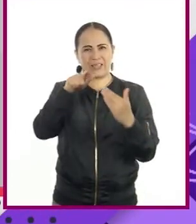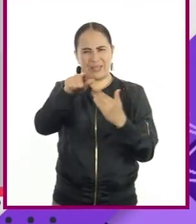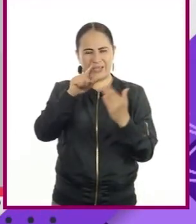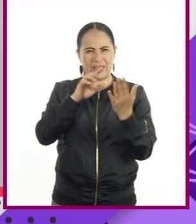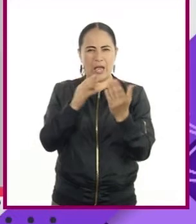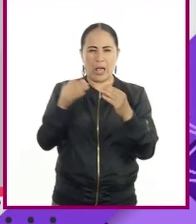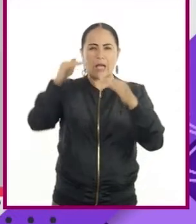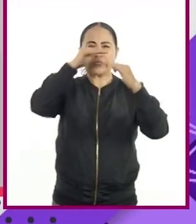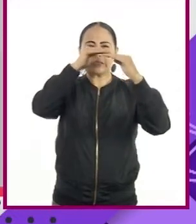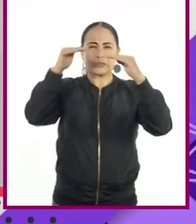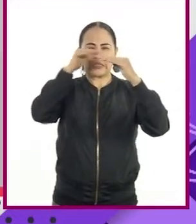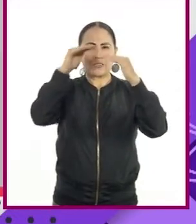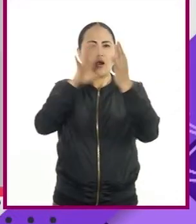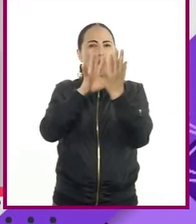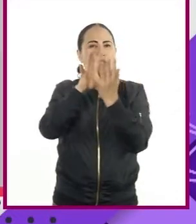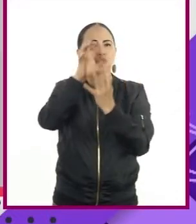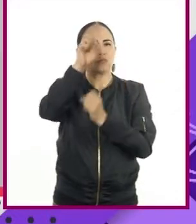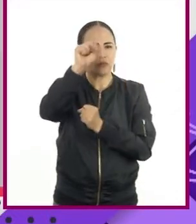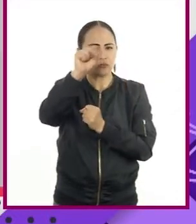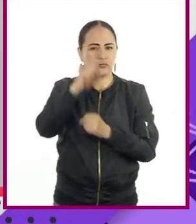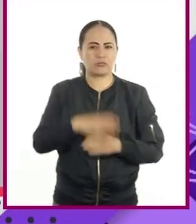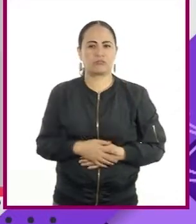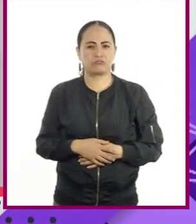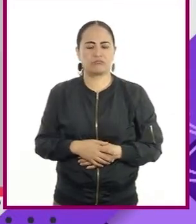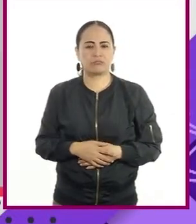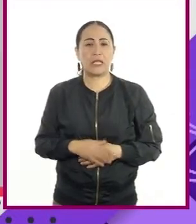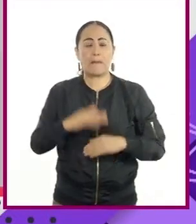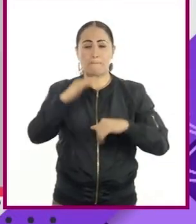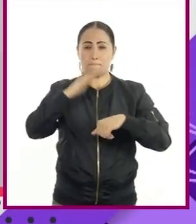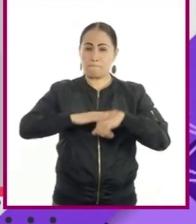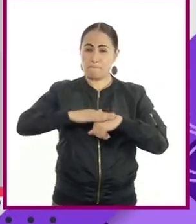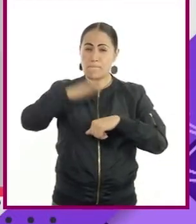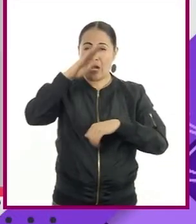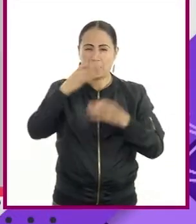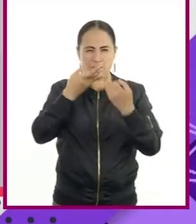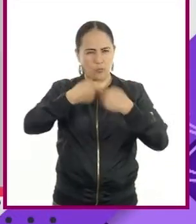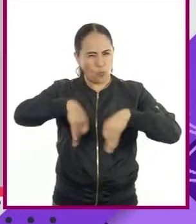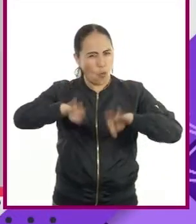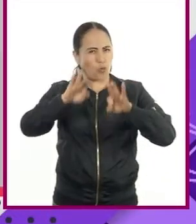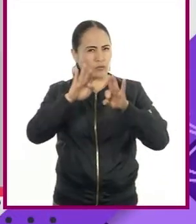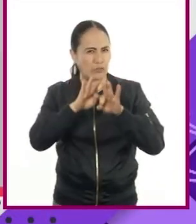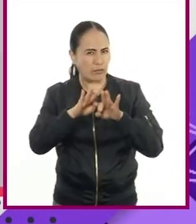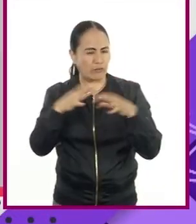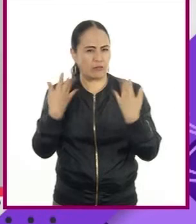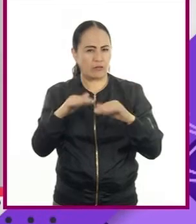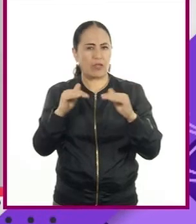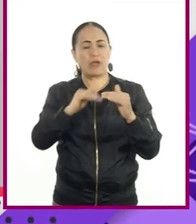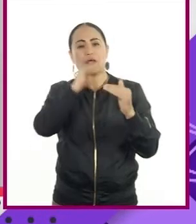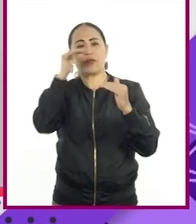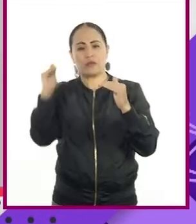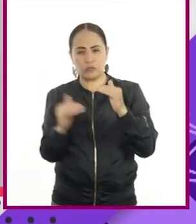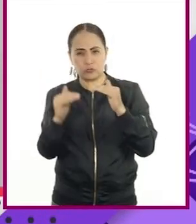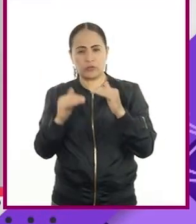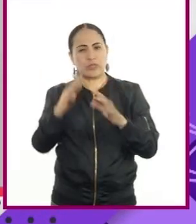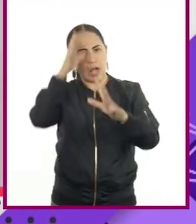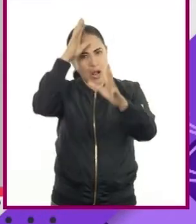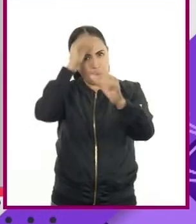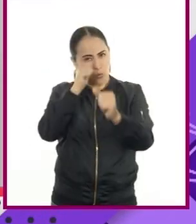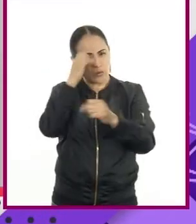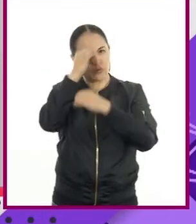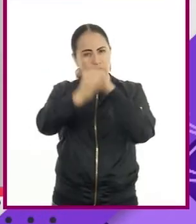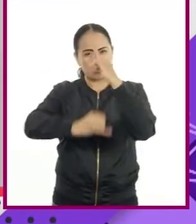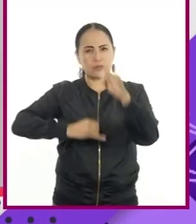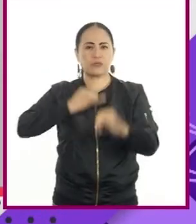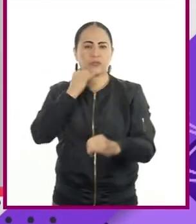Unidos Mexicanos, pues es la ley de mayor rango en México. Junto a ella están los tratados internacionales,